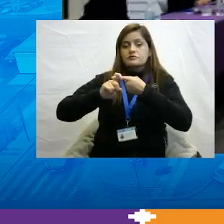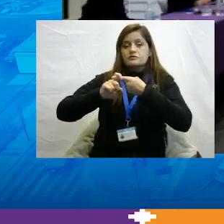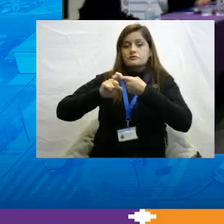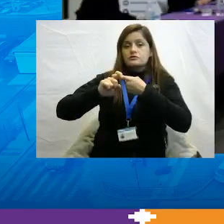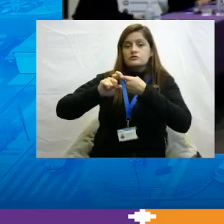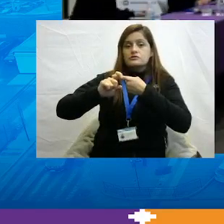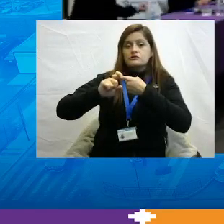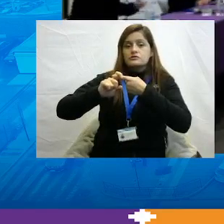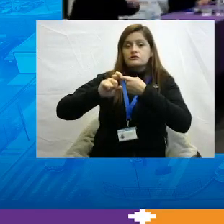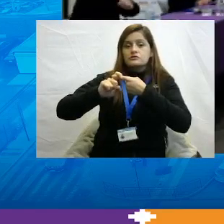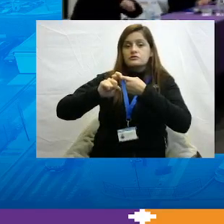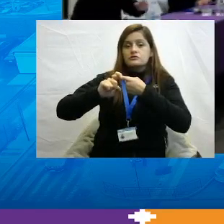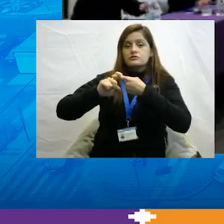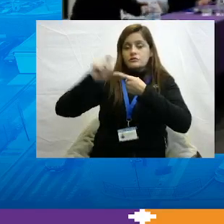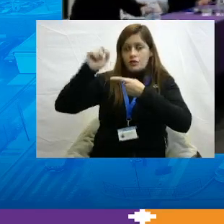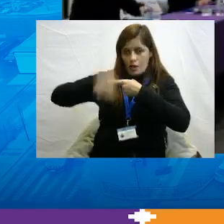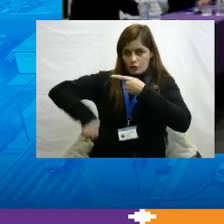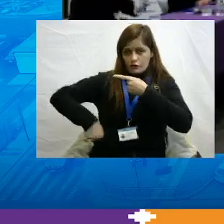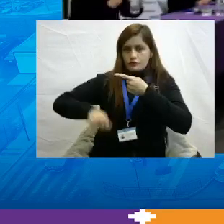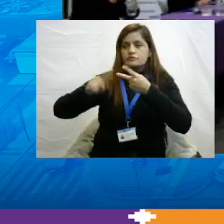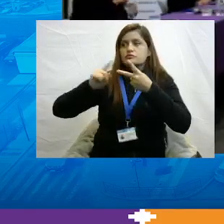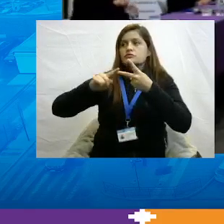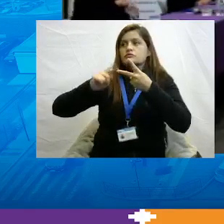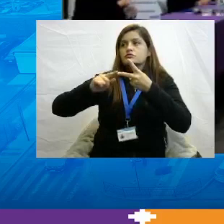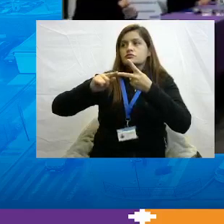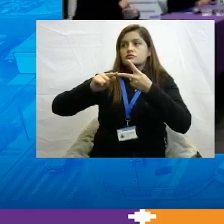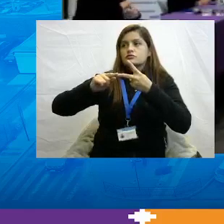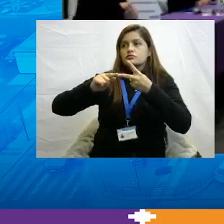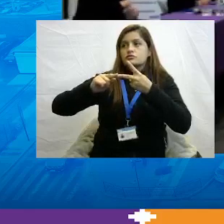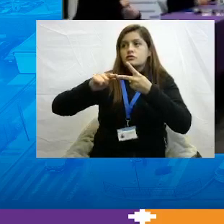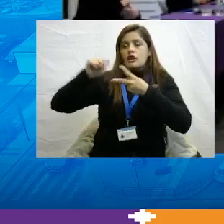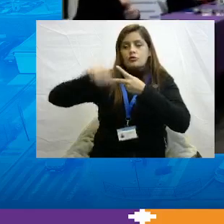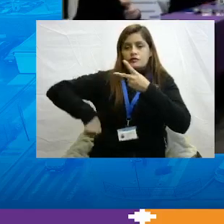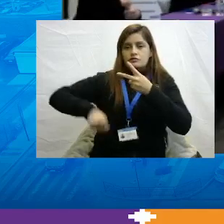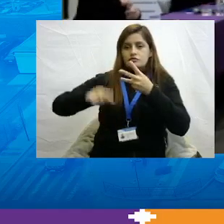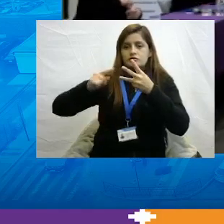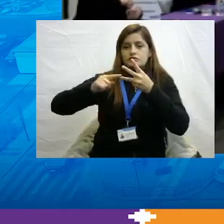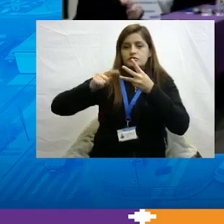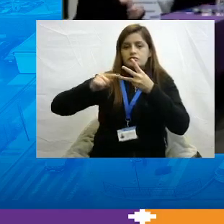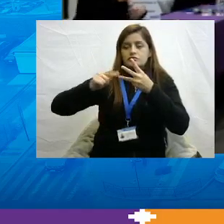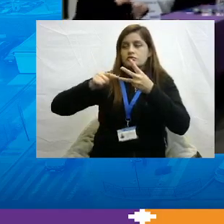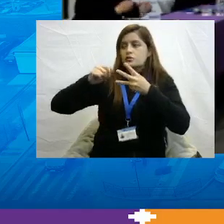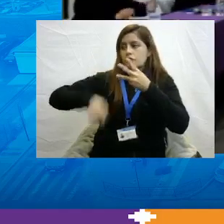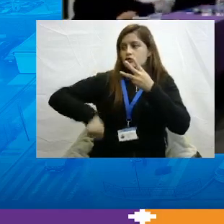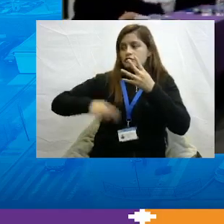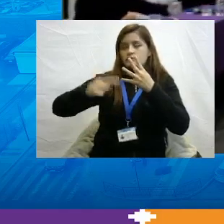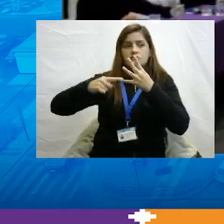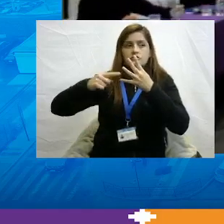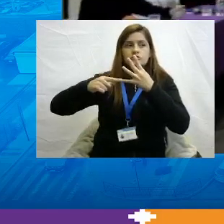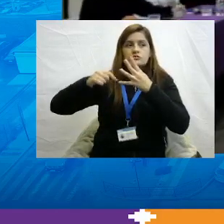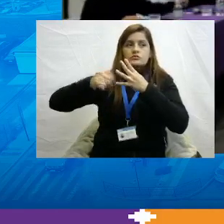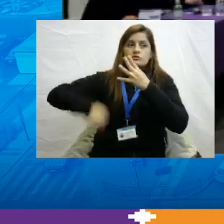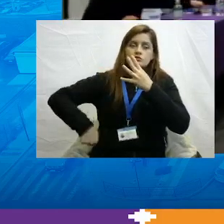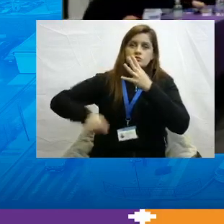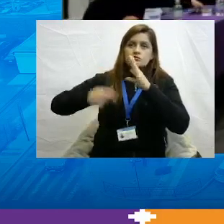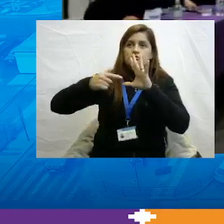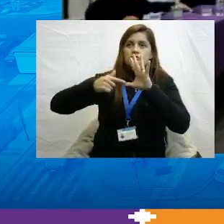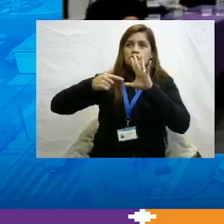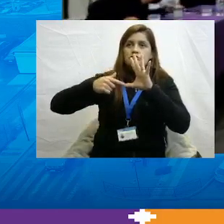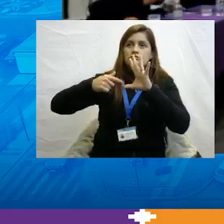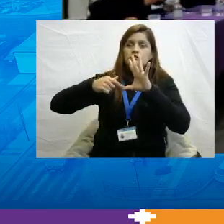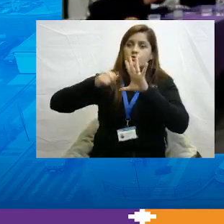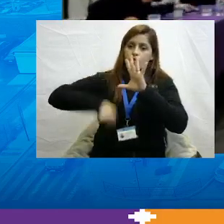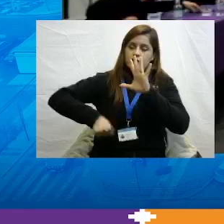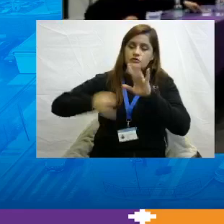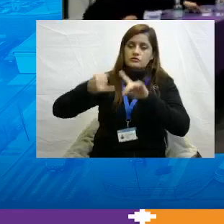Martínez. Apruebo. Señor Domínguez. Apruebo. Señor Larcón. Apruebo. Señor Enríquez. Apruebo. Señor